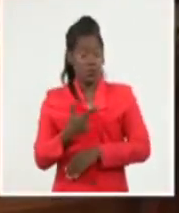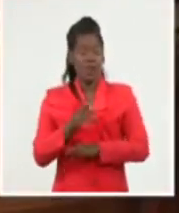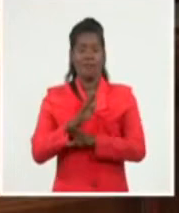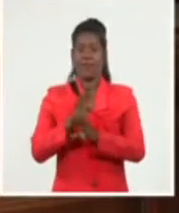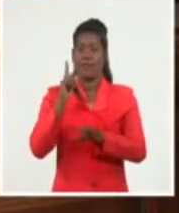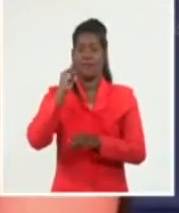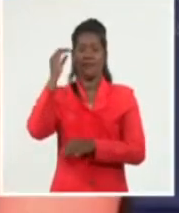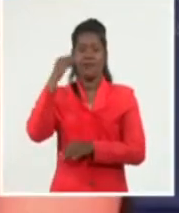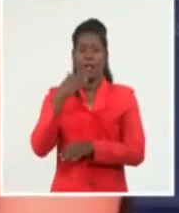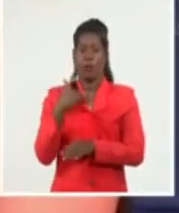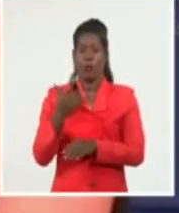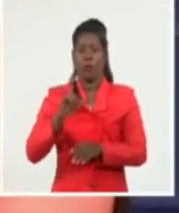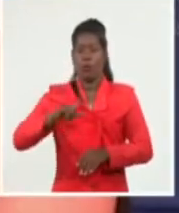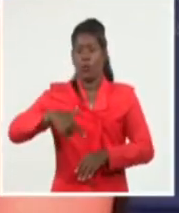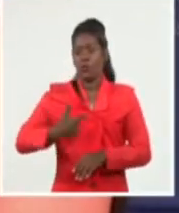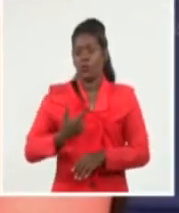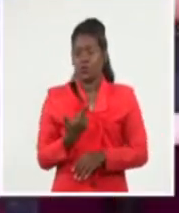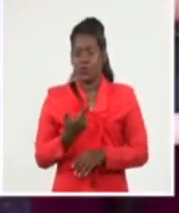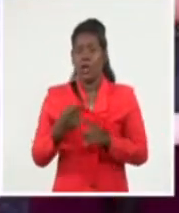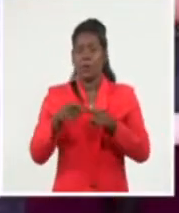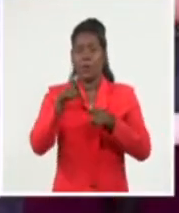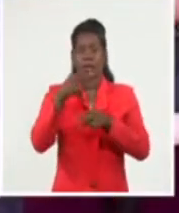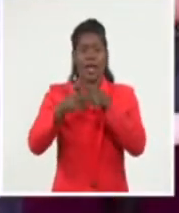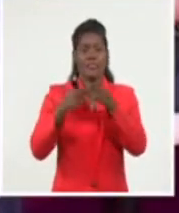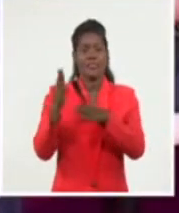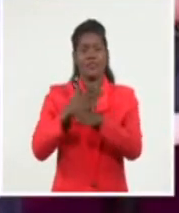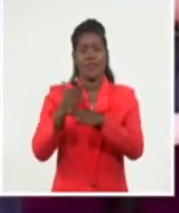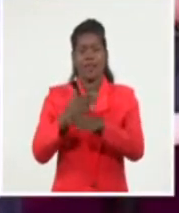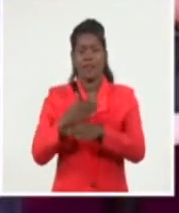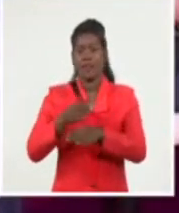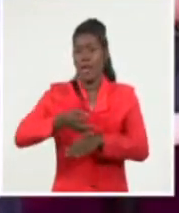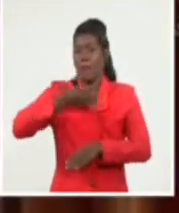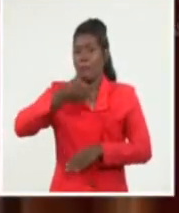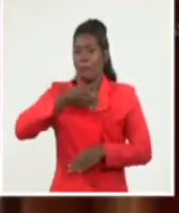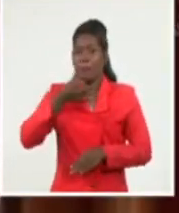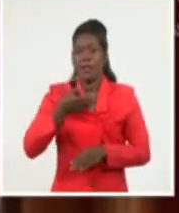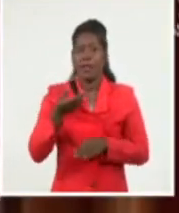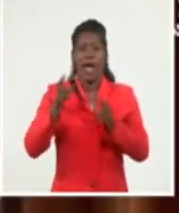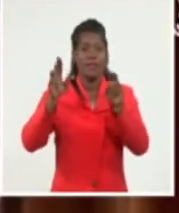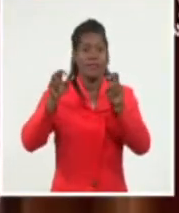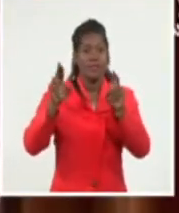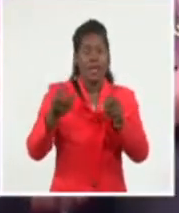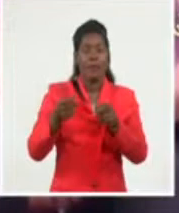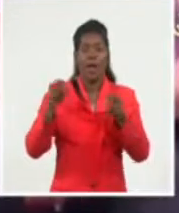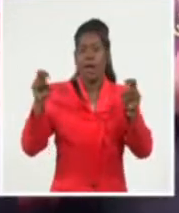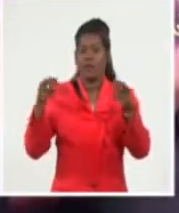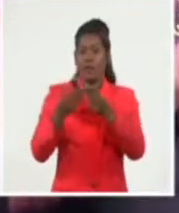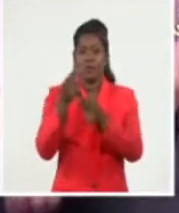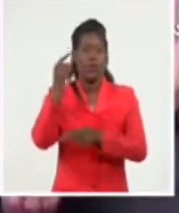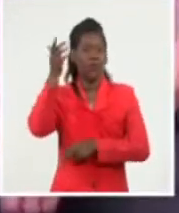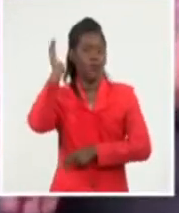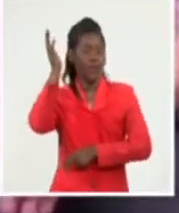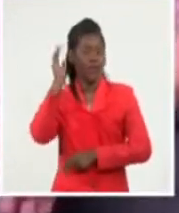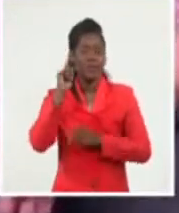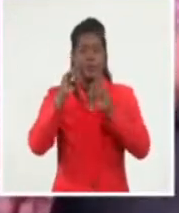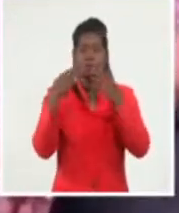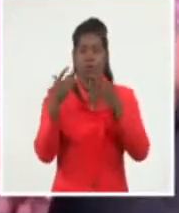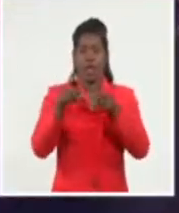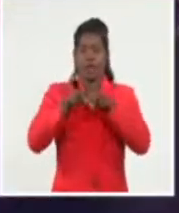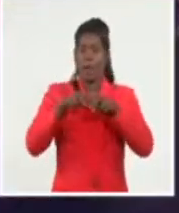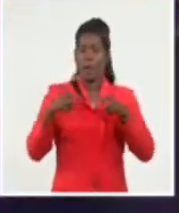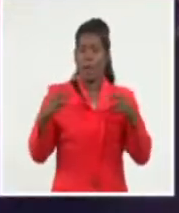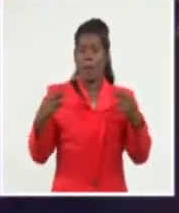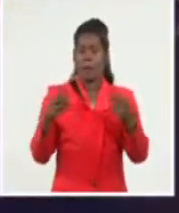sido transmitidas conferencias de prensa, espacios de crítica y una revista especial cada tarde que se ha apropiado de los jardines de la